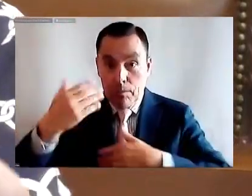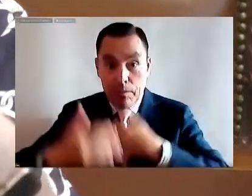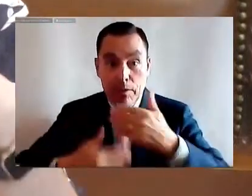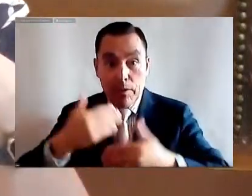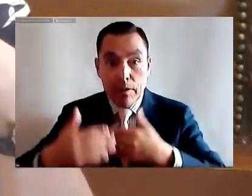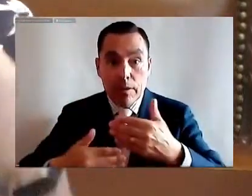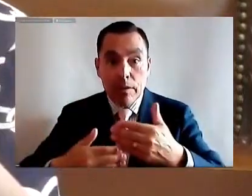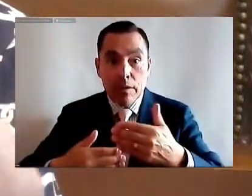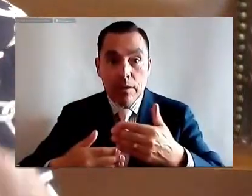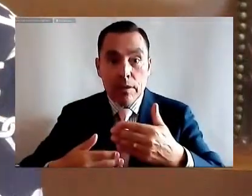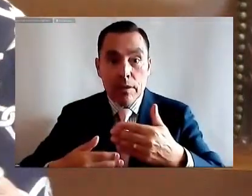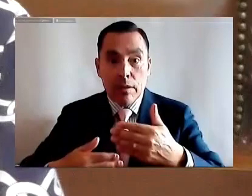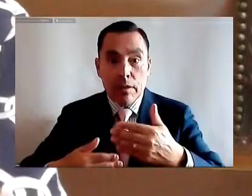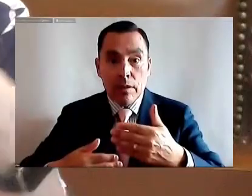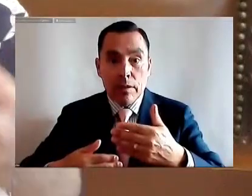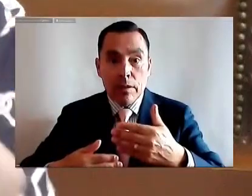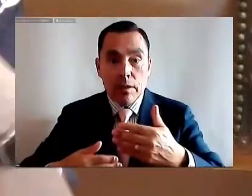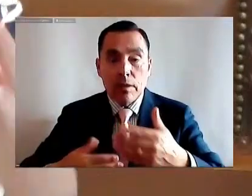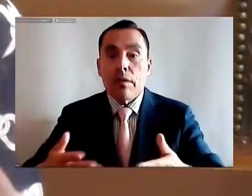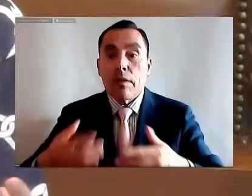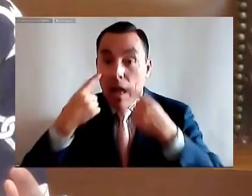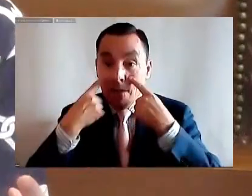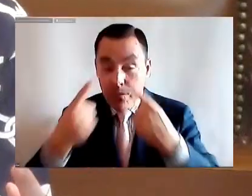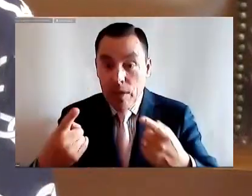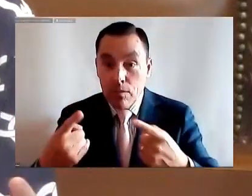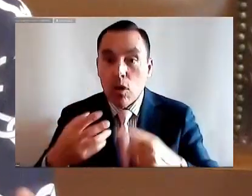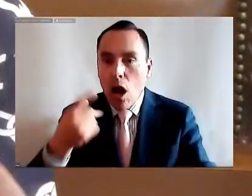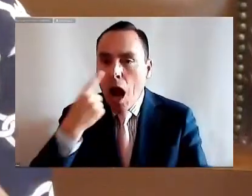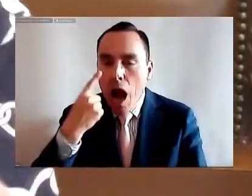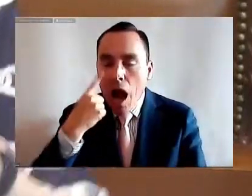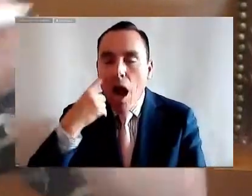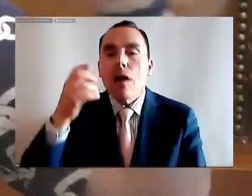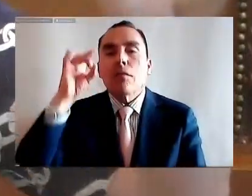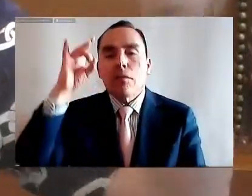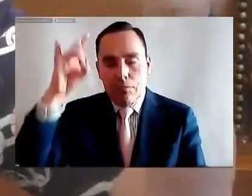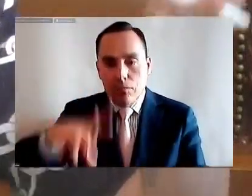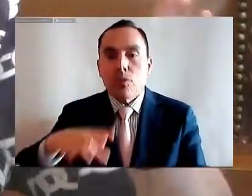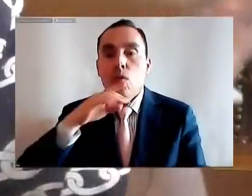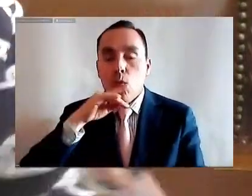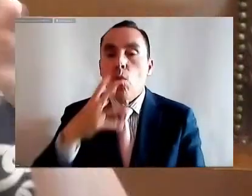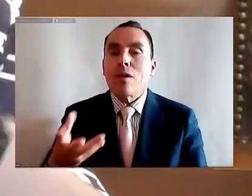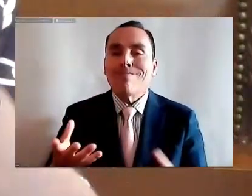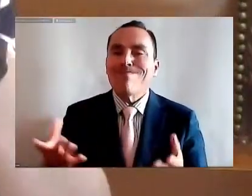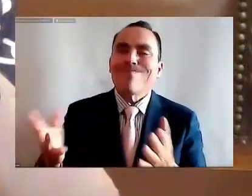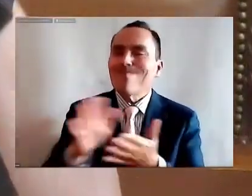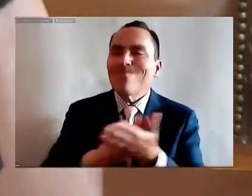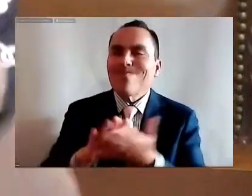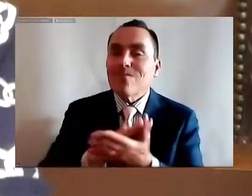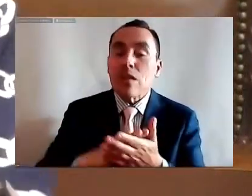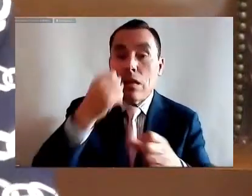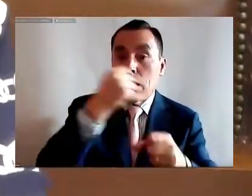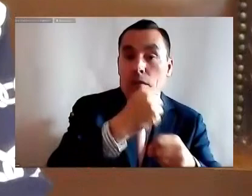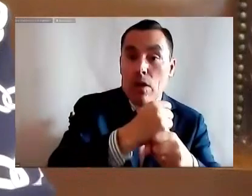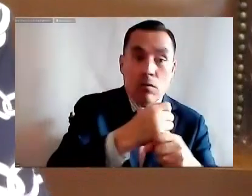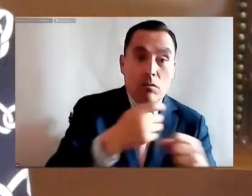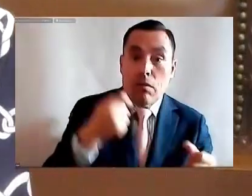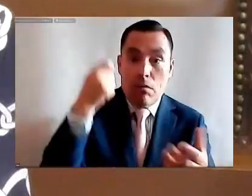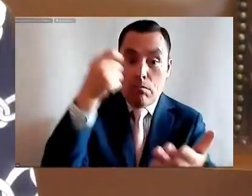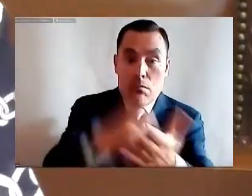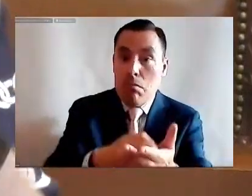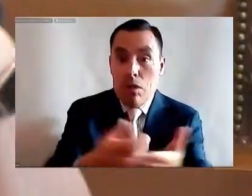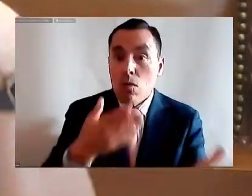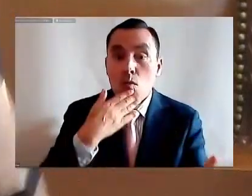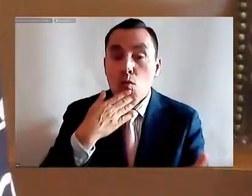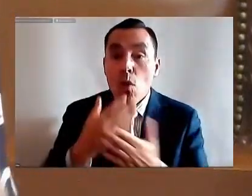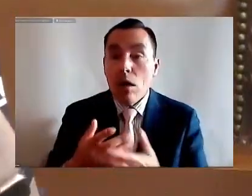dar, podemos reconocer a través de una misma indemnización del daño moral, distinto al caso del trabajo remunerado, ahora sí, por la misma indemnización del daño